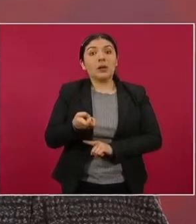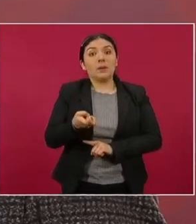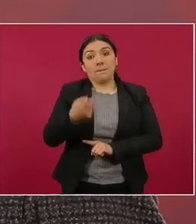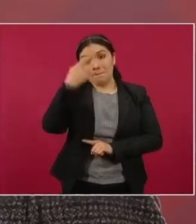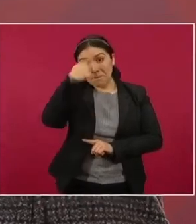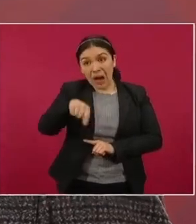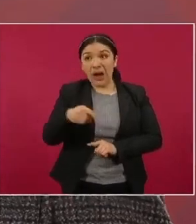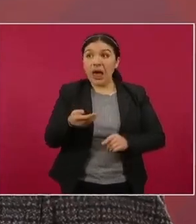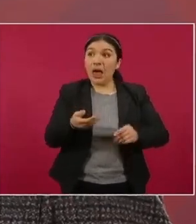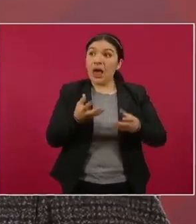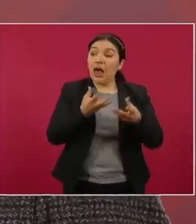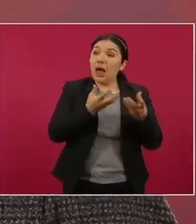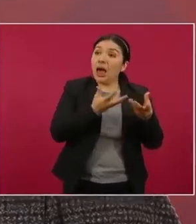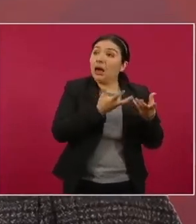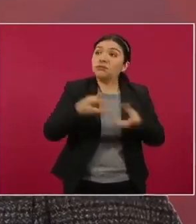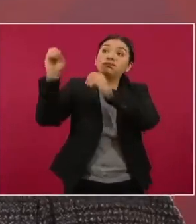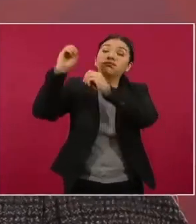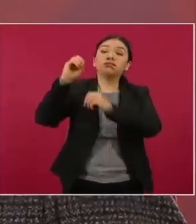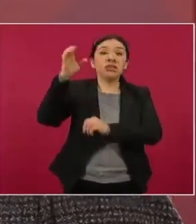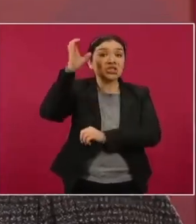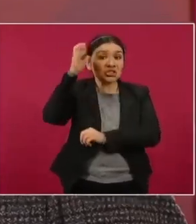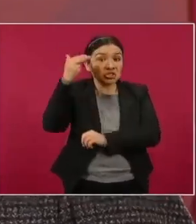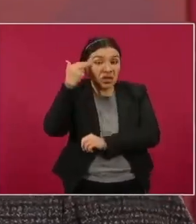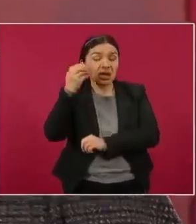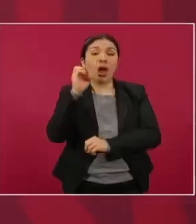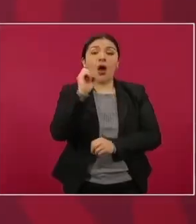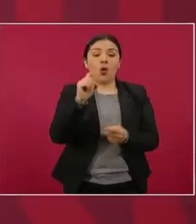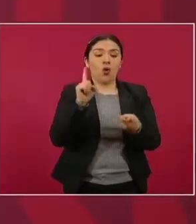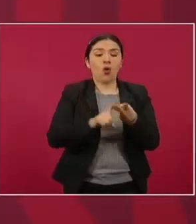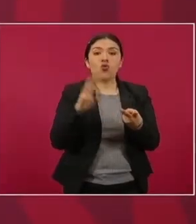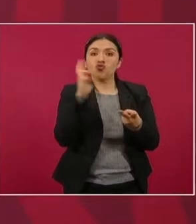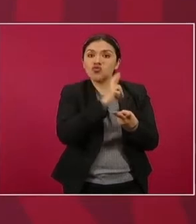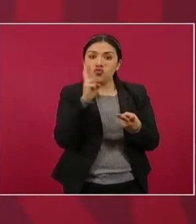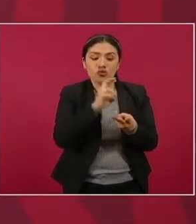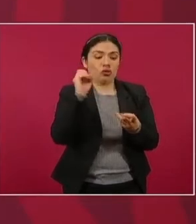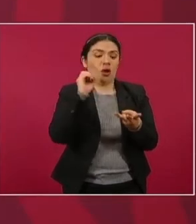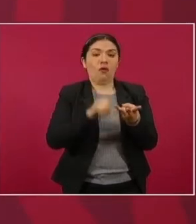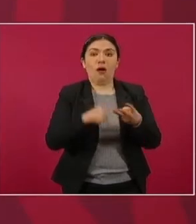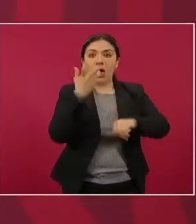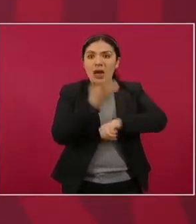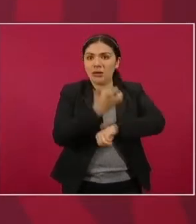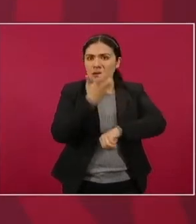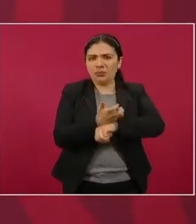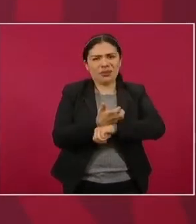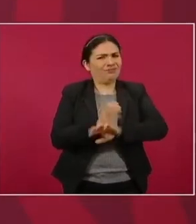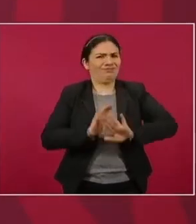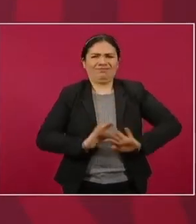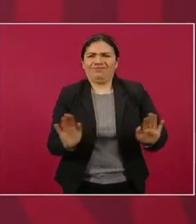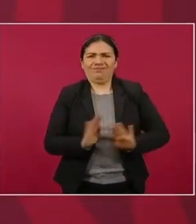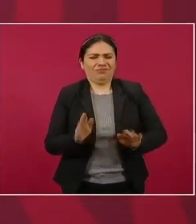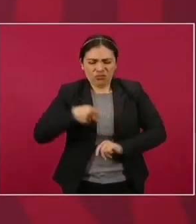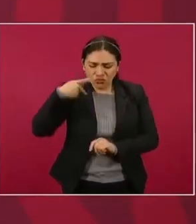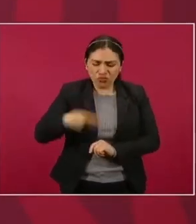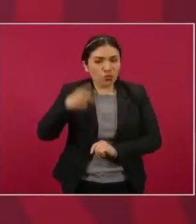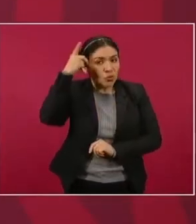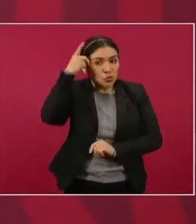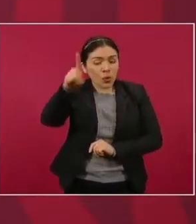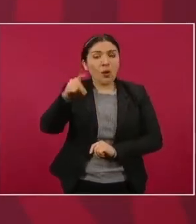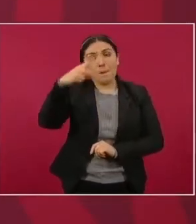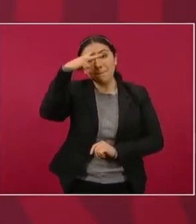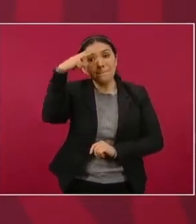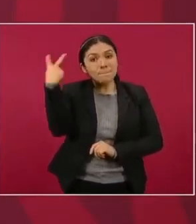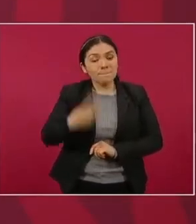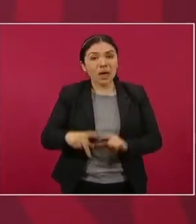ni para china ni para rusia ni para eeuu el litio es de mexico